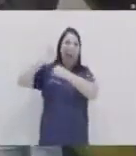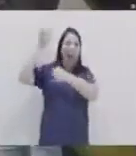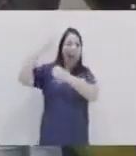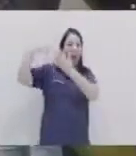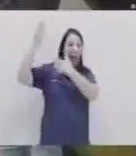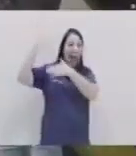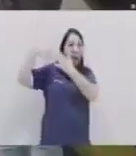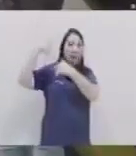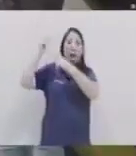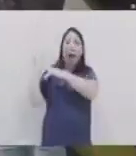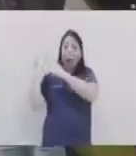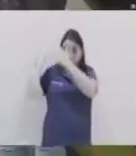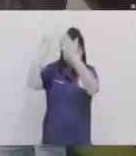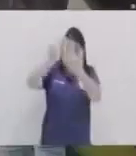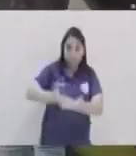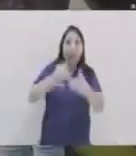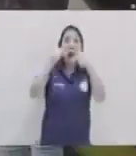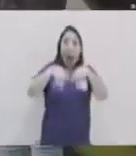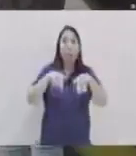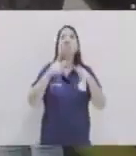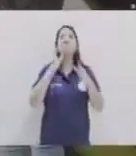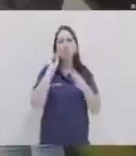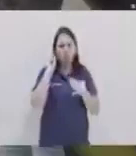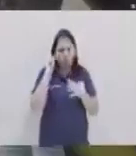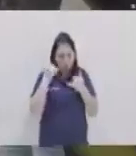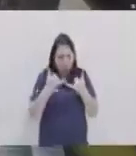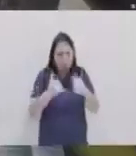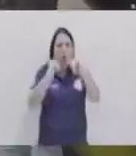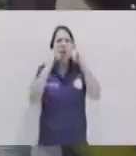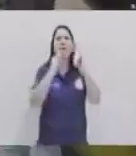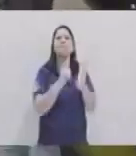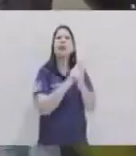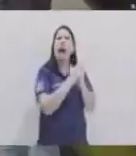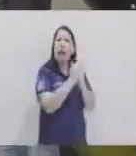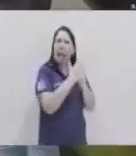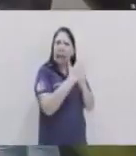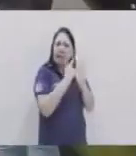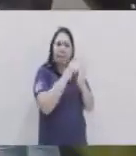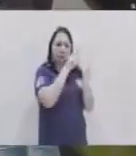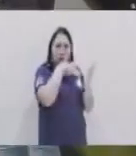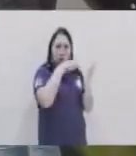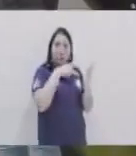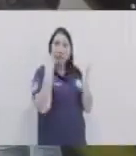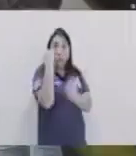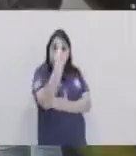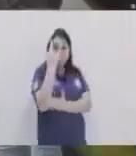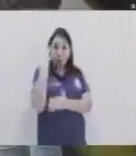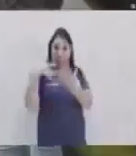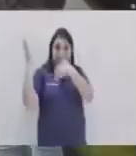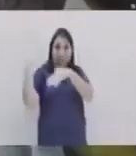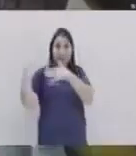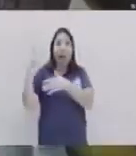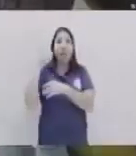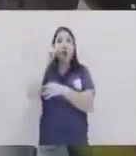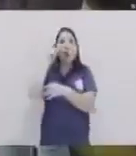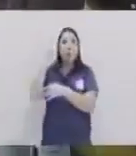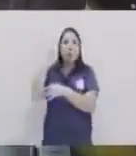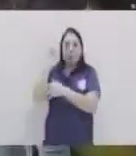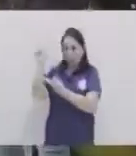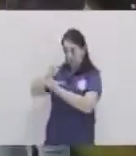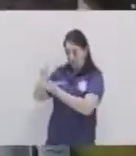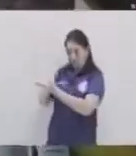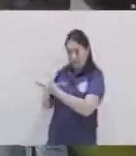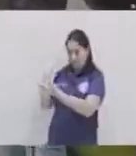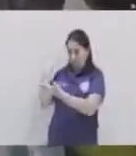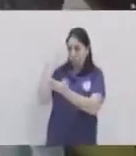cierta esencia de esa literatura prehispánica. Sin embargo, pues hay aspectos que ya con el pasar de los tiempos pues se han ido quedando atrás